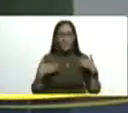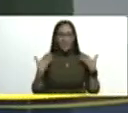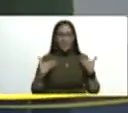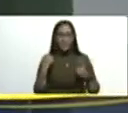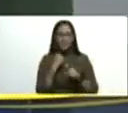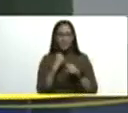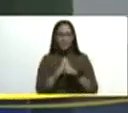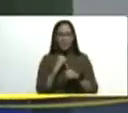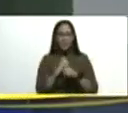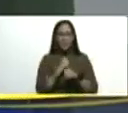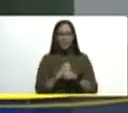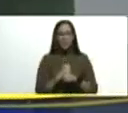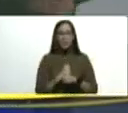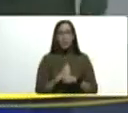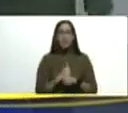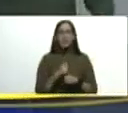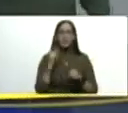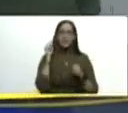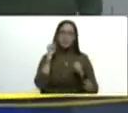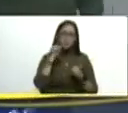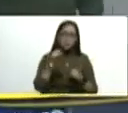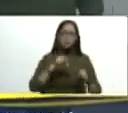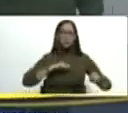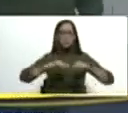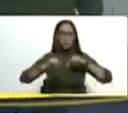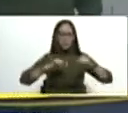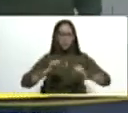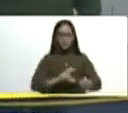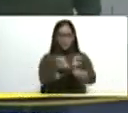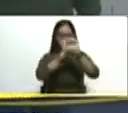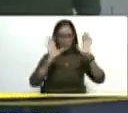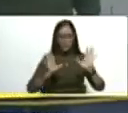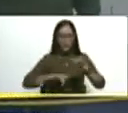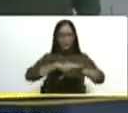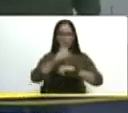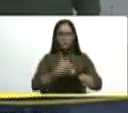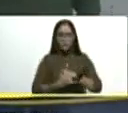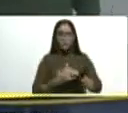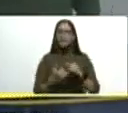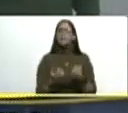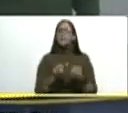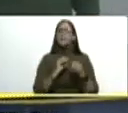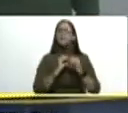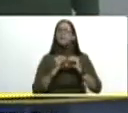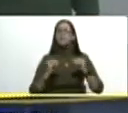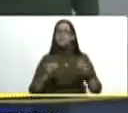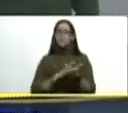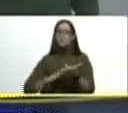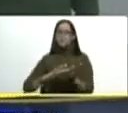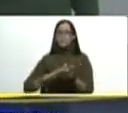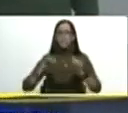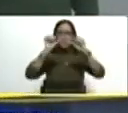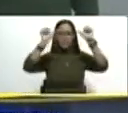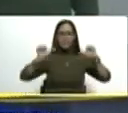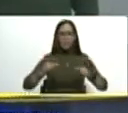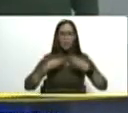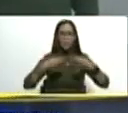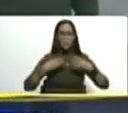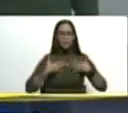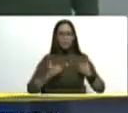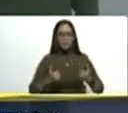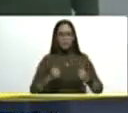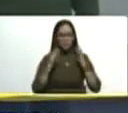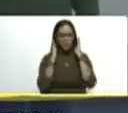trabajadora, que bajo su orientación clara, estratégica, de recuperar nuestro sistema público de salud, bueno, se ha